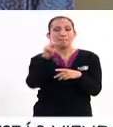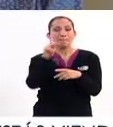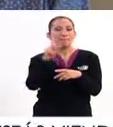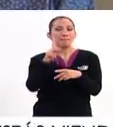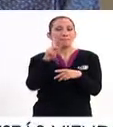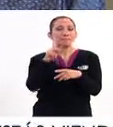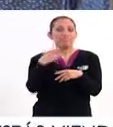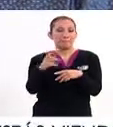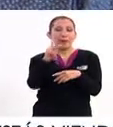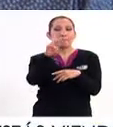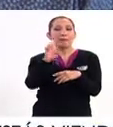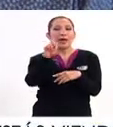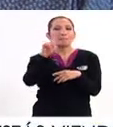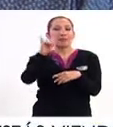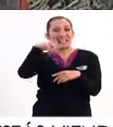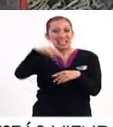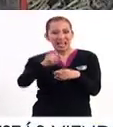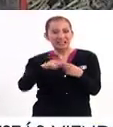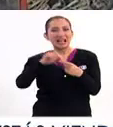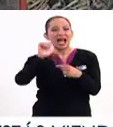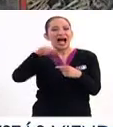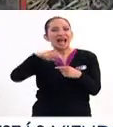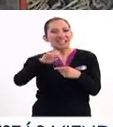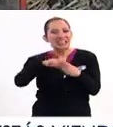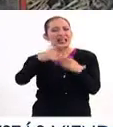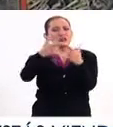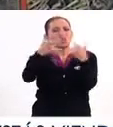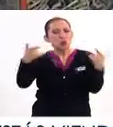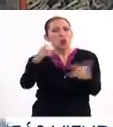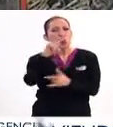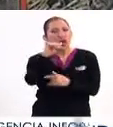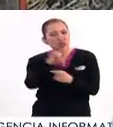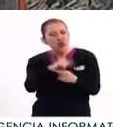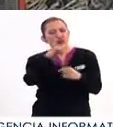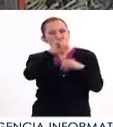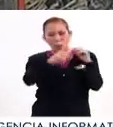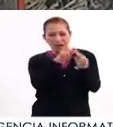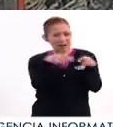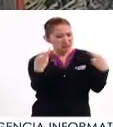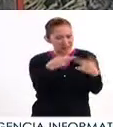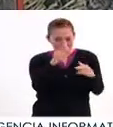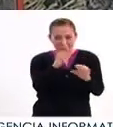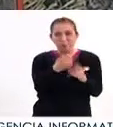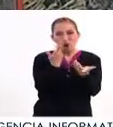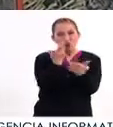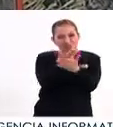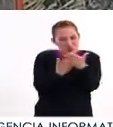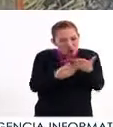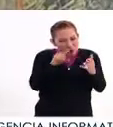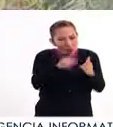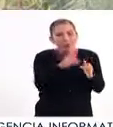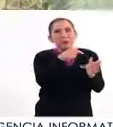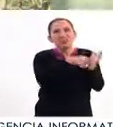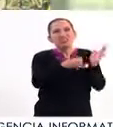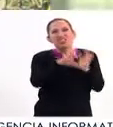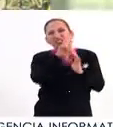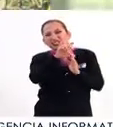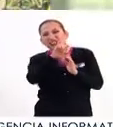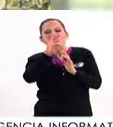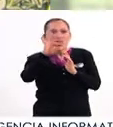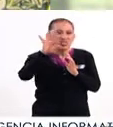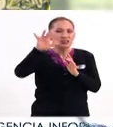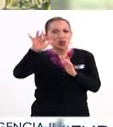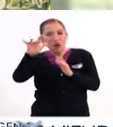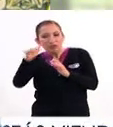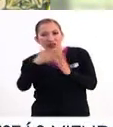Sí, claro, eran pepines, paquines, cuentos, y fueron desde los 30, 40, 50 hasta es la época